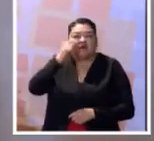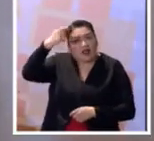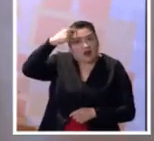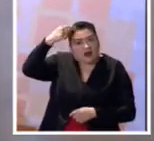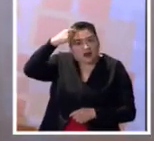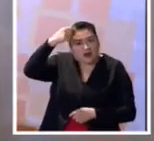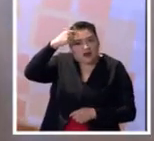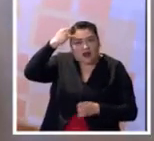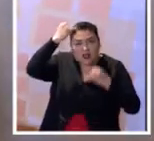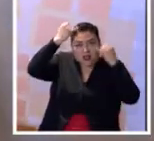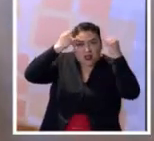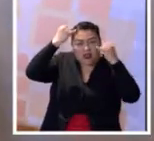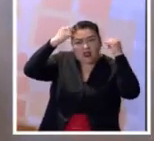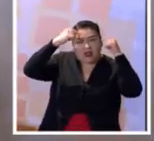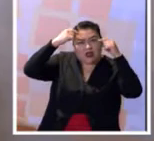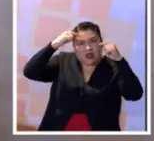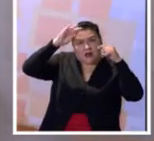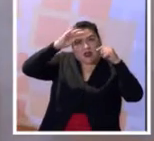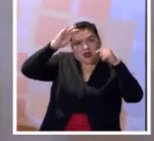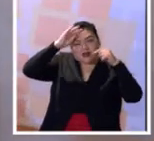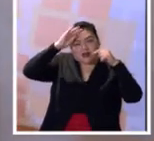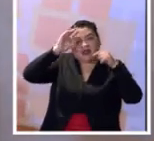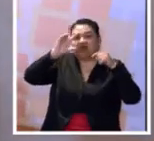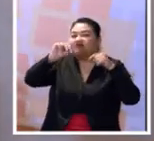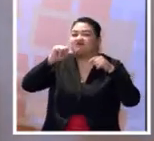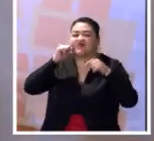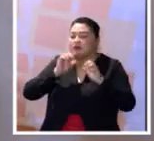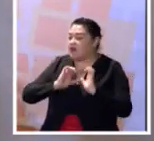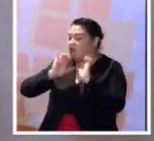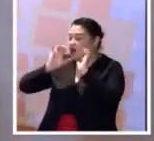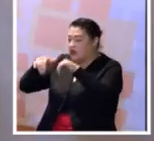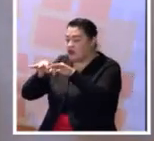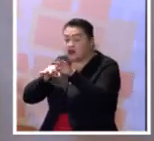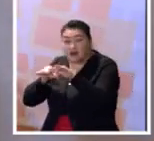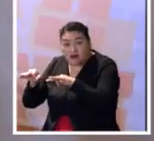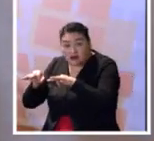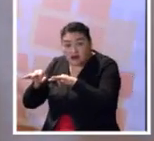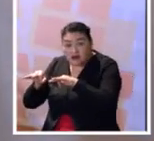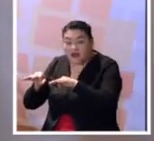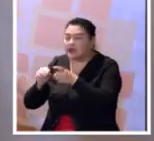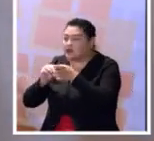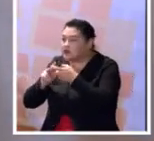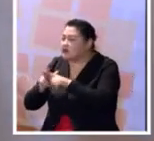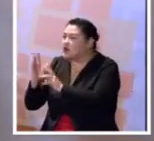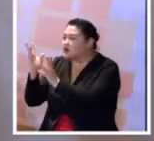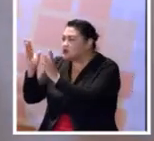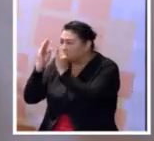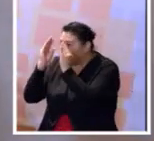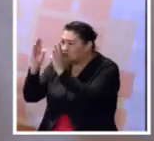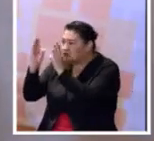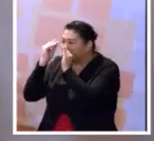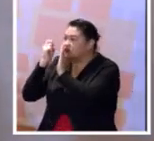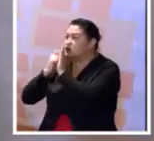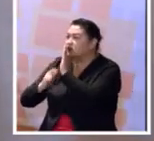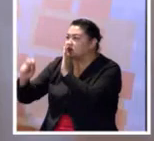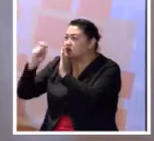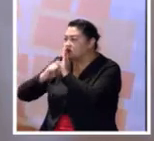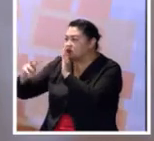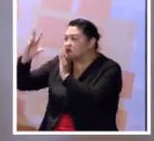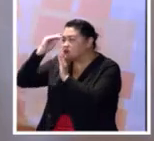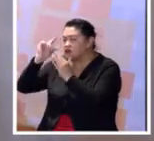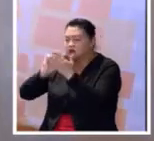la capacitación. Una vez que ingresan, que efectivamente se esté capacitando, que estén dándole a conocer